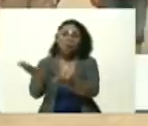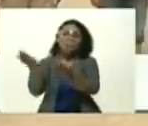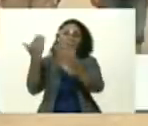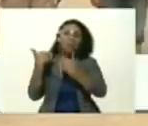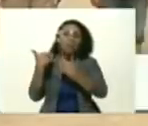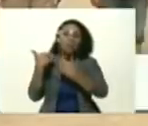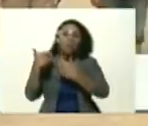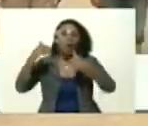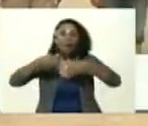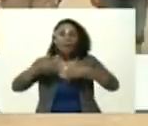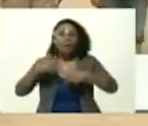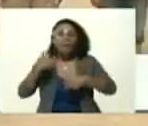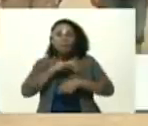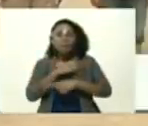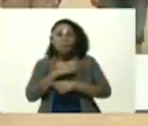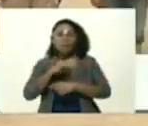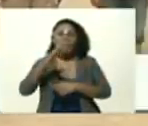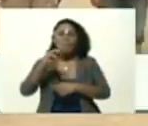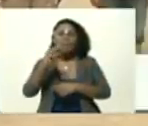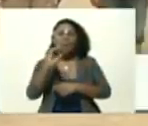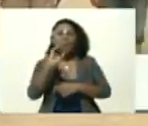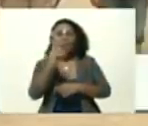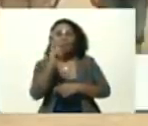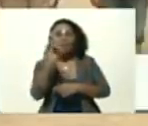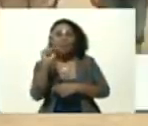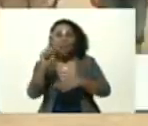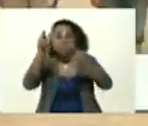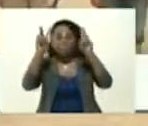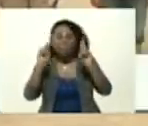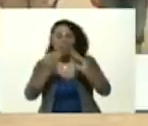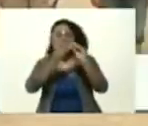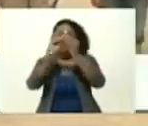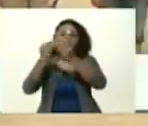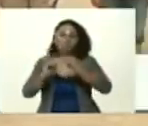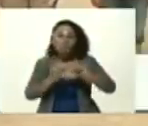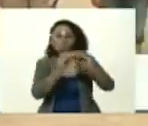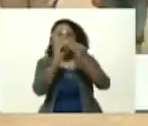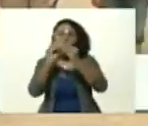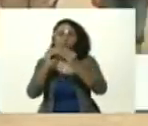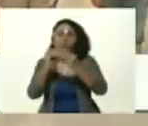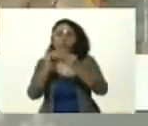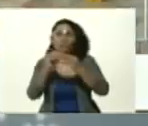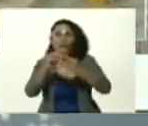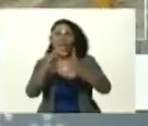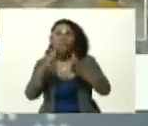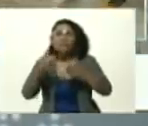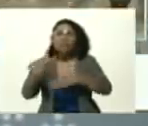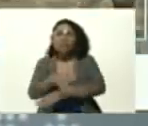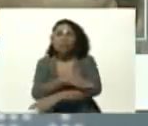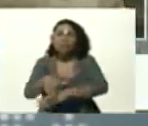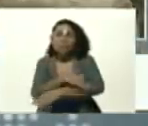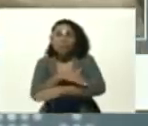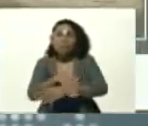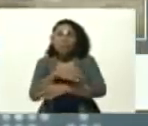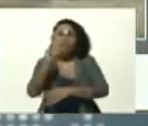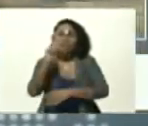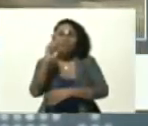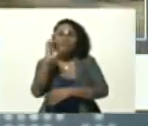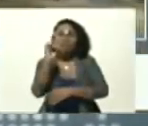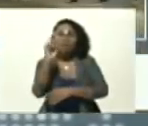al eje del Mocotíe, en la limpieza, la recuperación de la vialidad que nos, de Tovar Santa